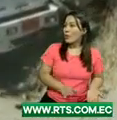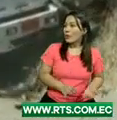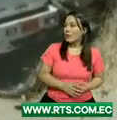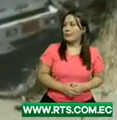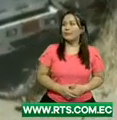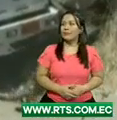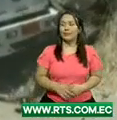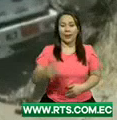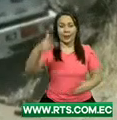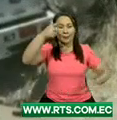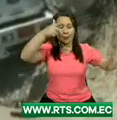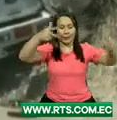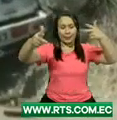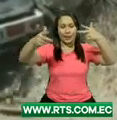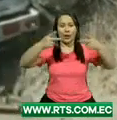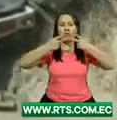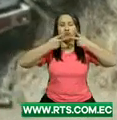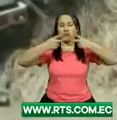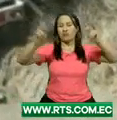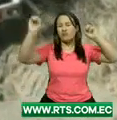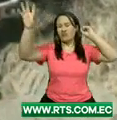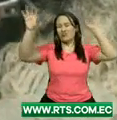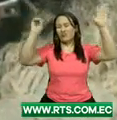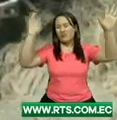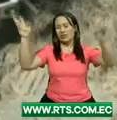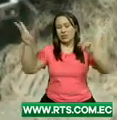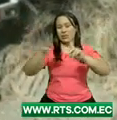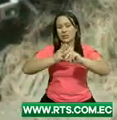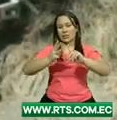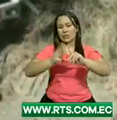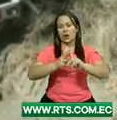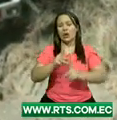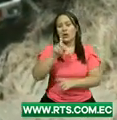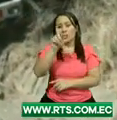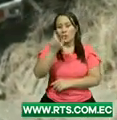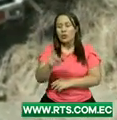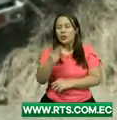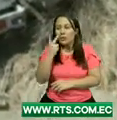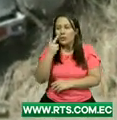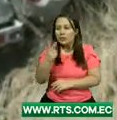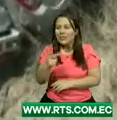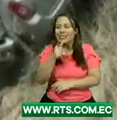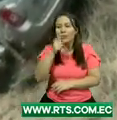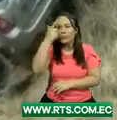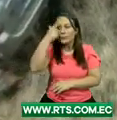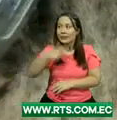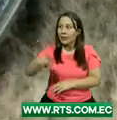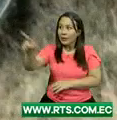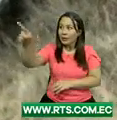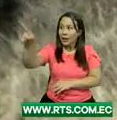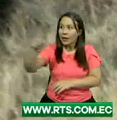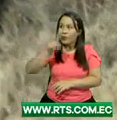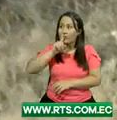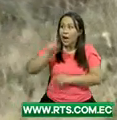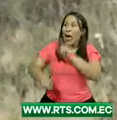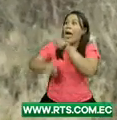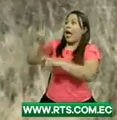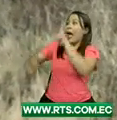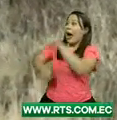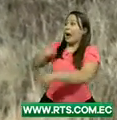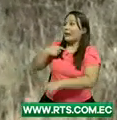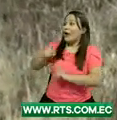relacionados al accidente se hicieron virales en redes sociales en uno de ellos observa quién sería el conductor del tanquero escalando la pared